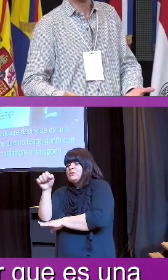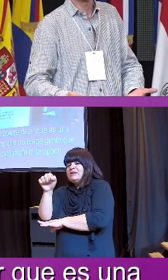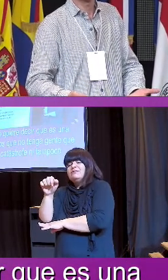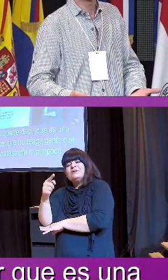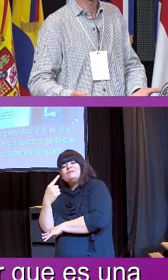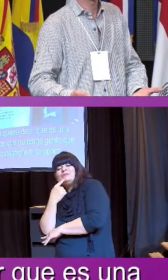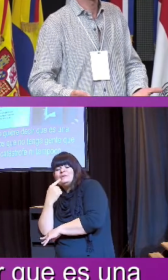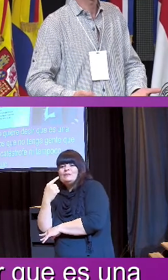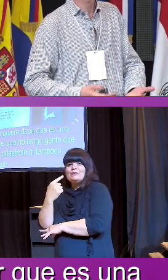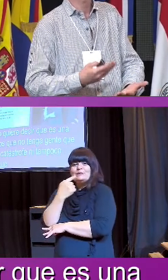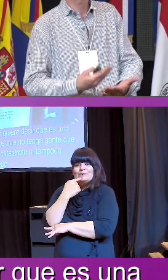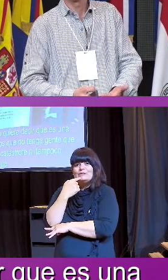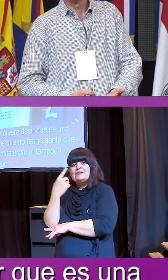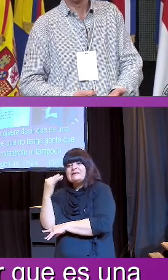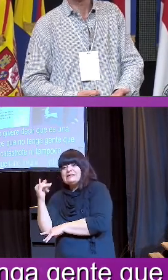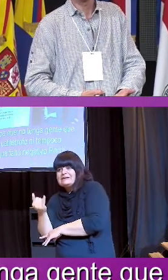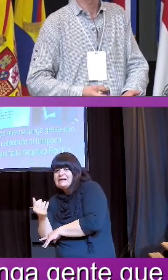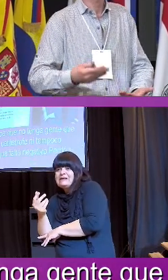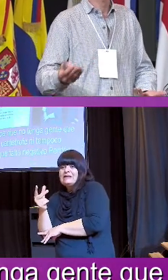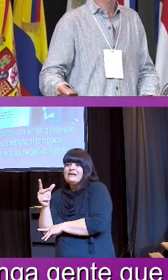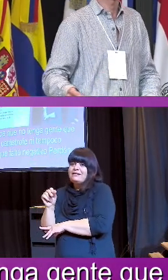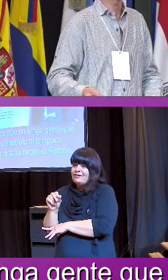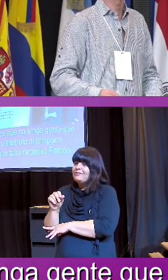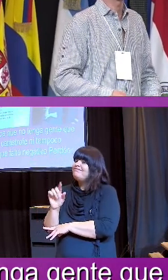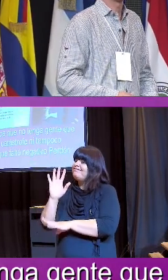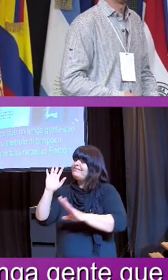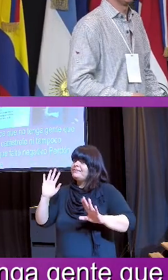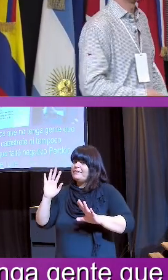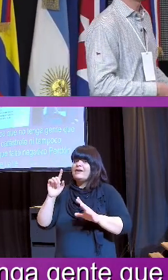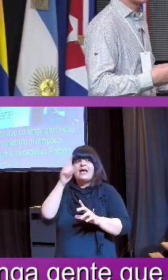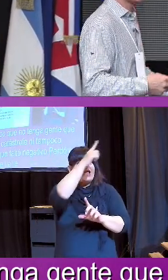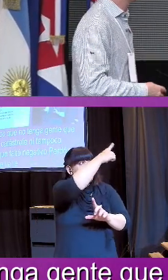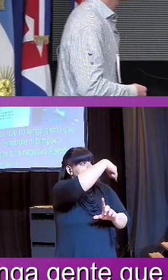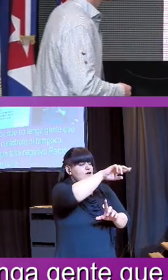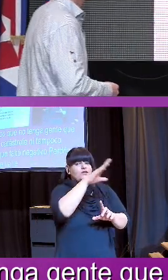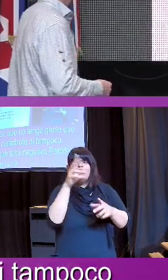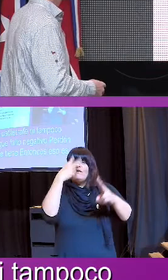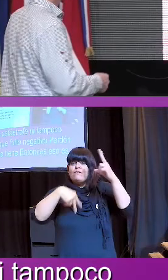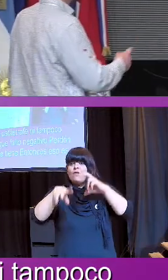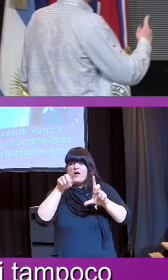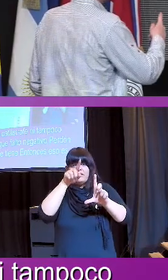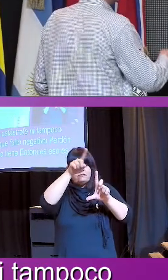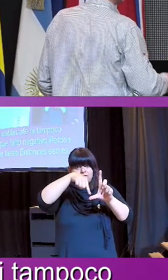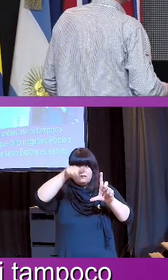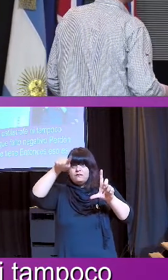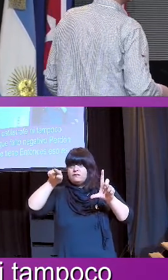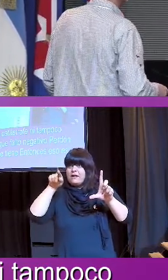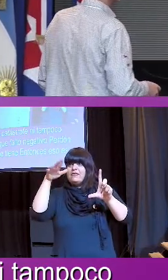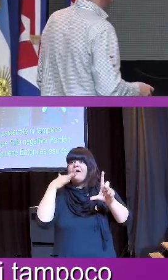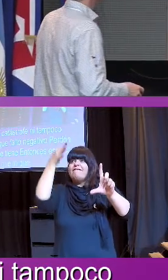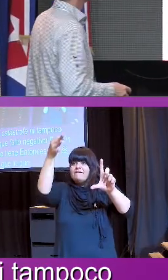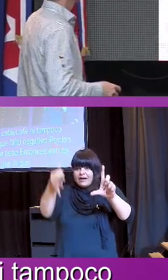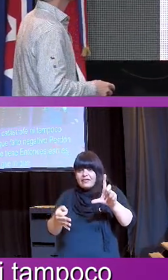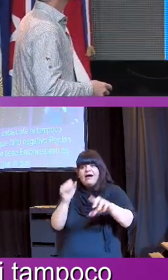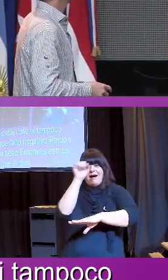Tampoco falsos negativos, perdón, que te dice que no tiene y resulta que tiene. Entonces eso es lo que se busca, mejorar esa curva, que lo que compara